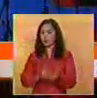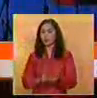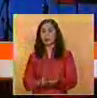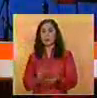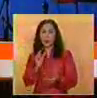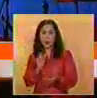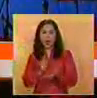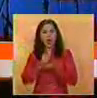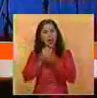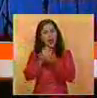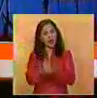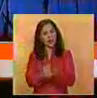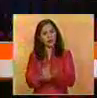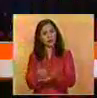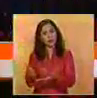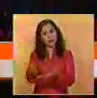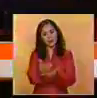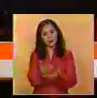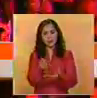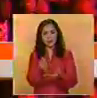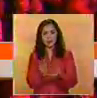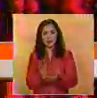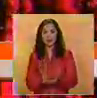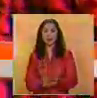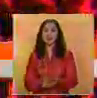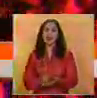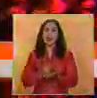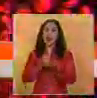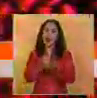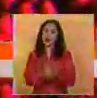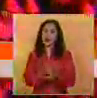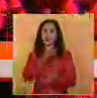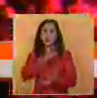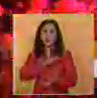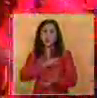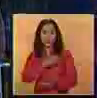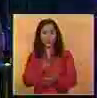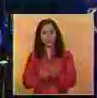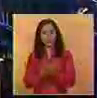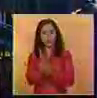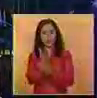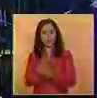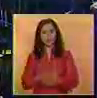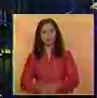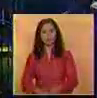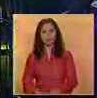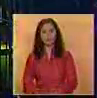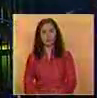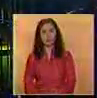su granito de arena en la recaudación de fondos para las nobles causas de esta fundación.